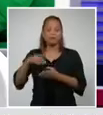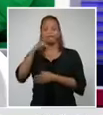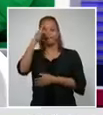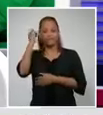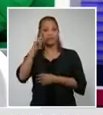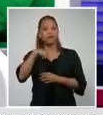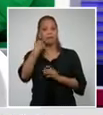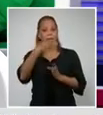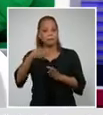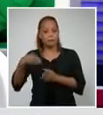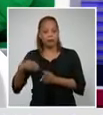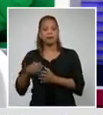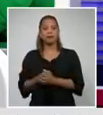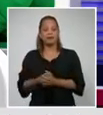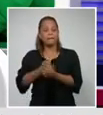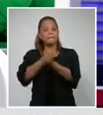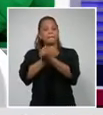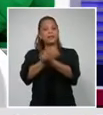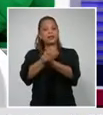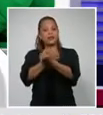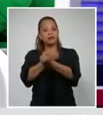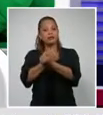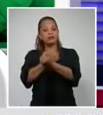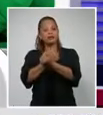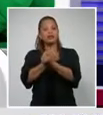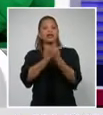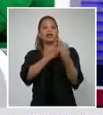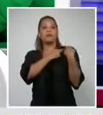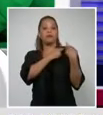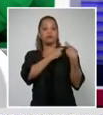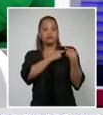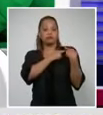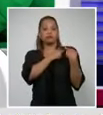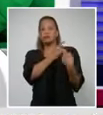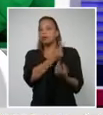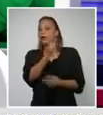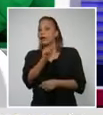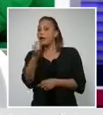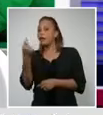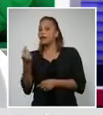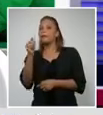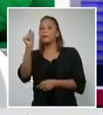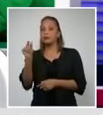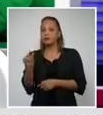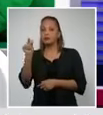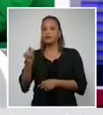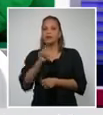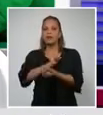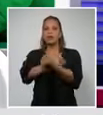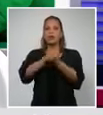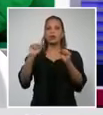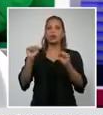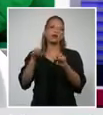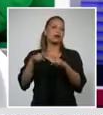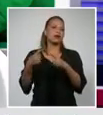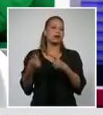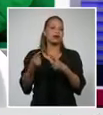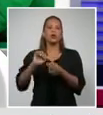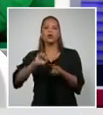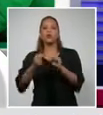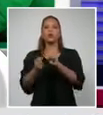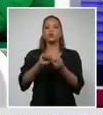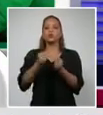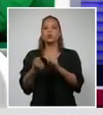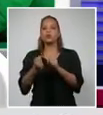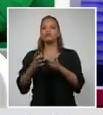digamos, sin la responsabilidad de vida de cada persona para poder lograr controlar la situación epidemiológica